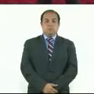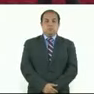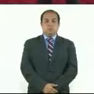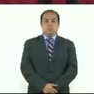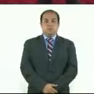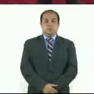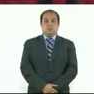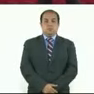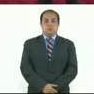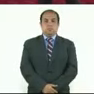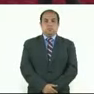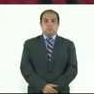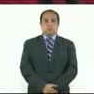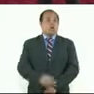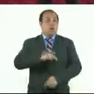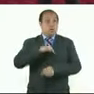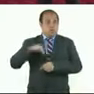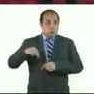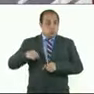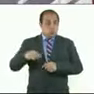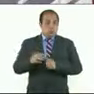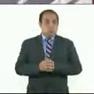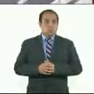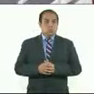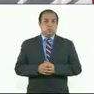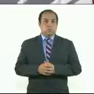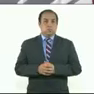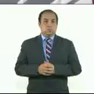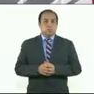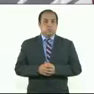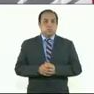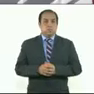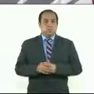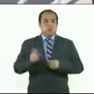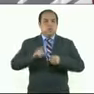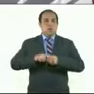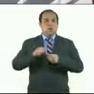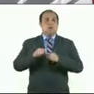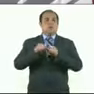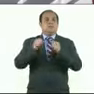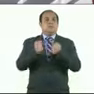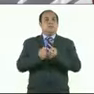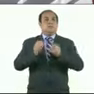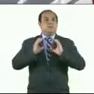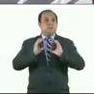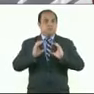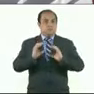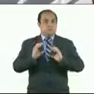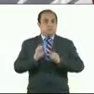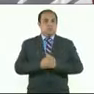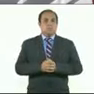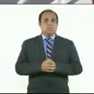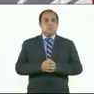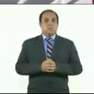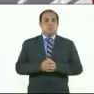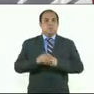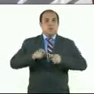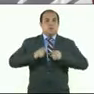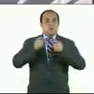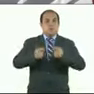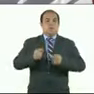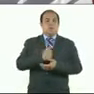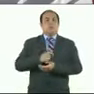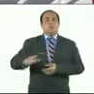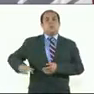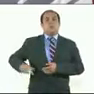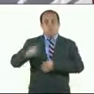Bueno, para nosotros es parte del sistema de cuidados que ofrece el Gobierno de México y que